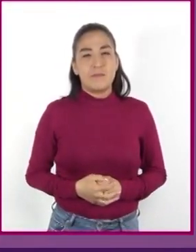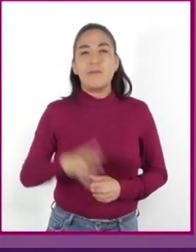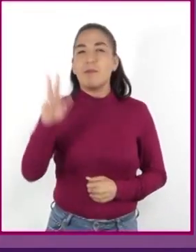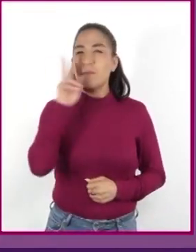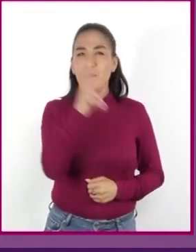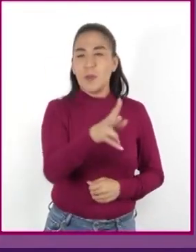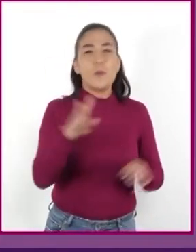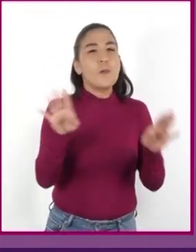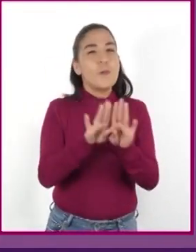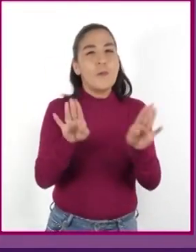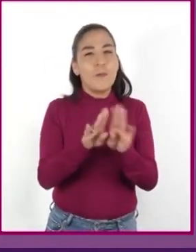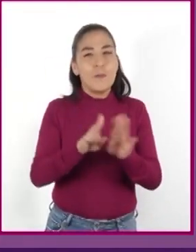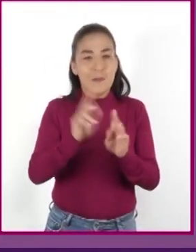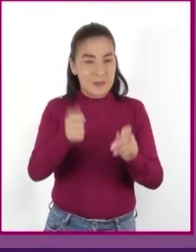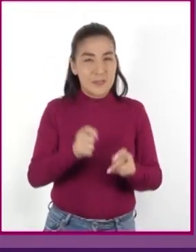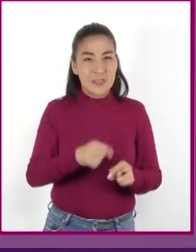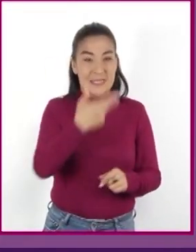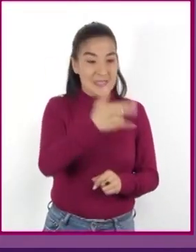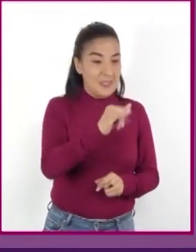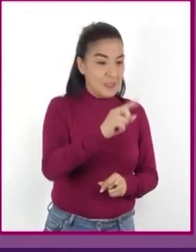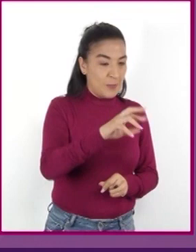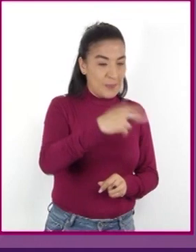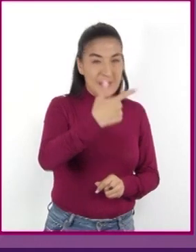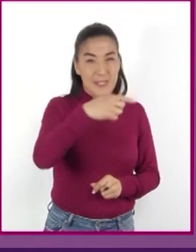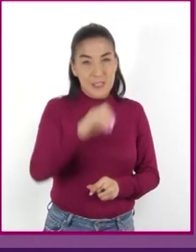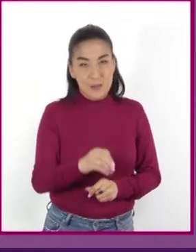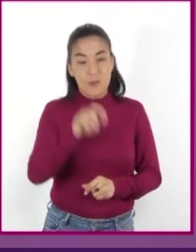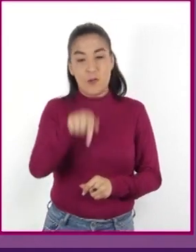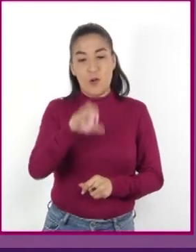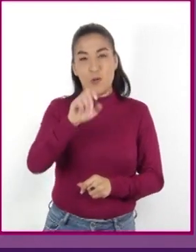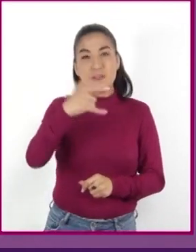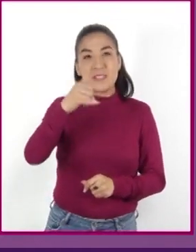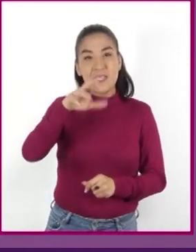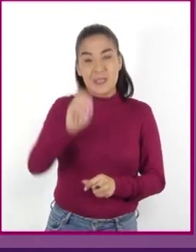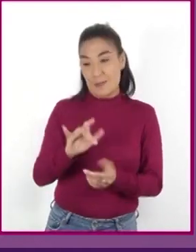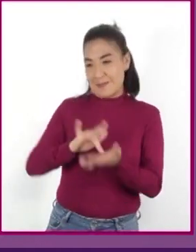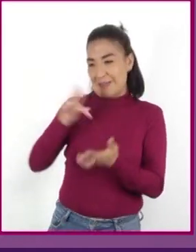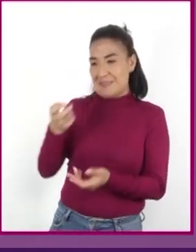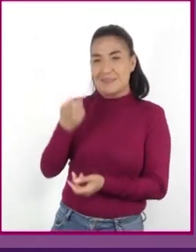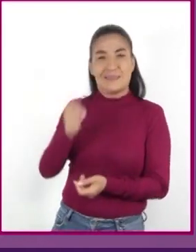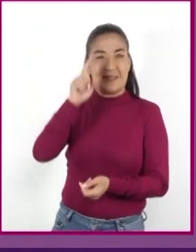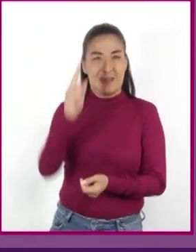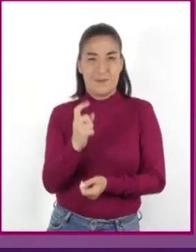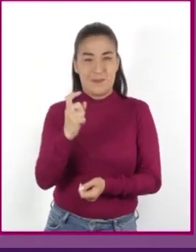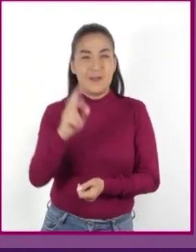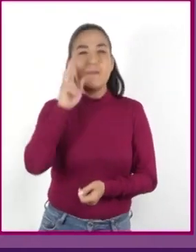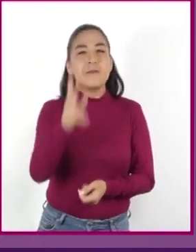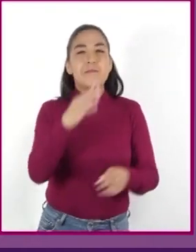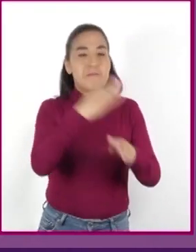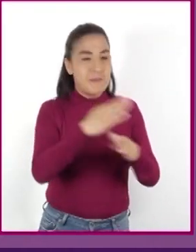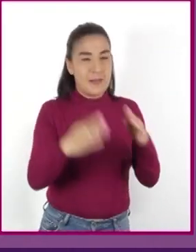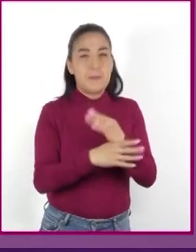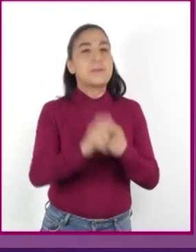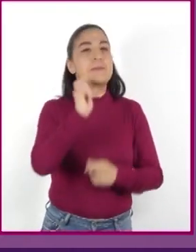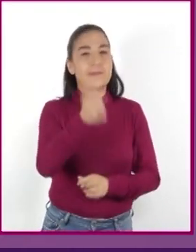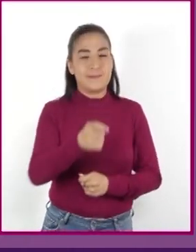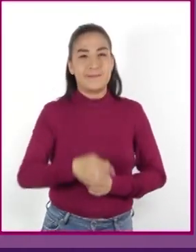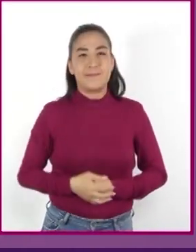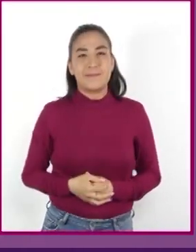Veamos cómo obtener hidrógeno y oxígeno a partir de agua. El material que necesitamos